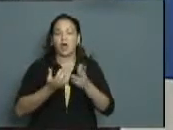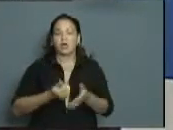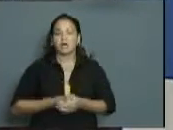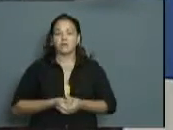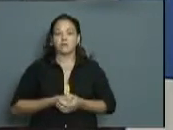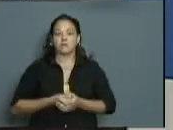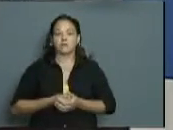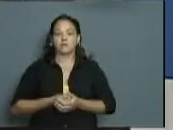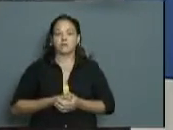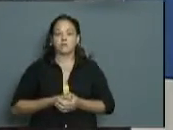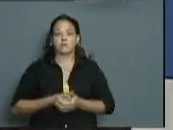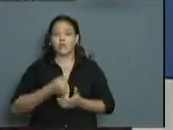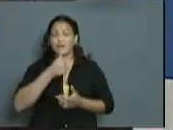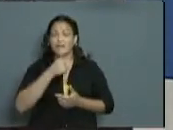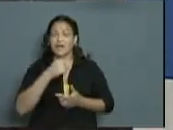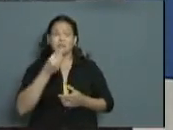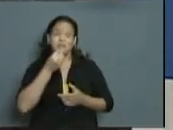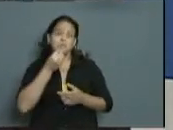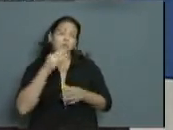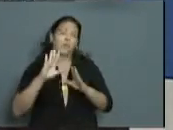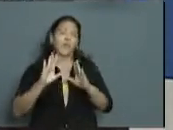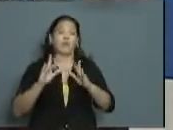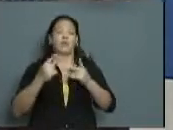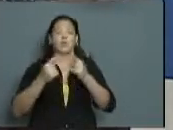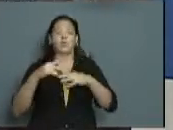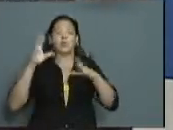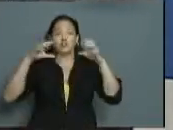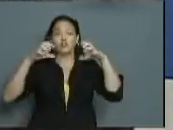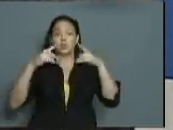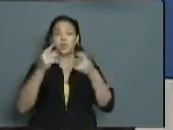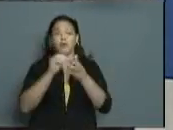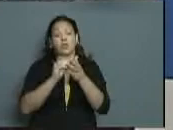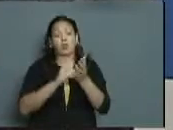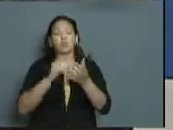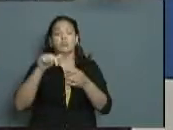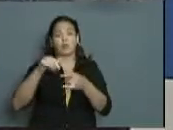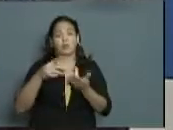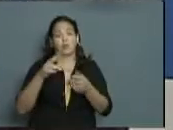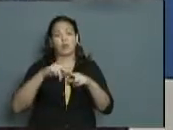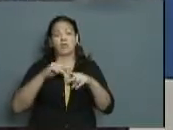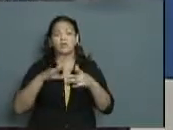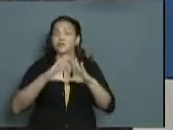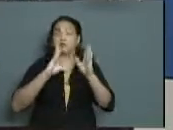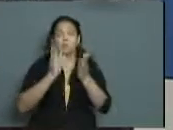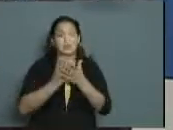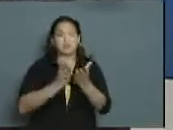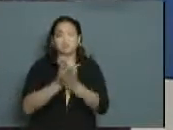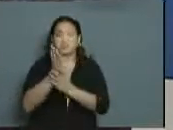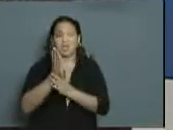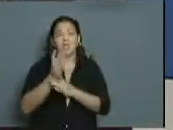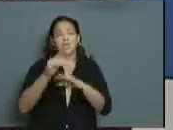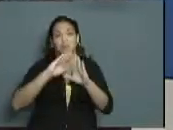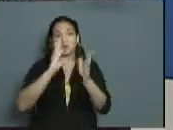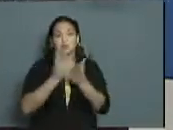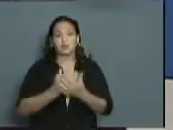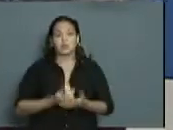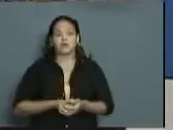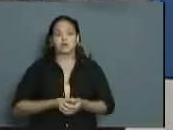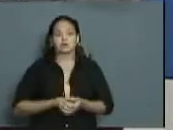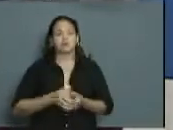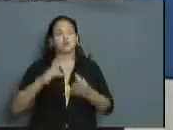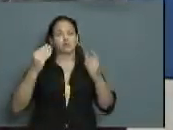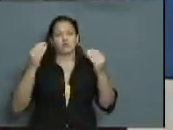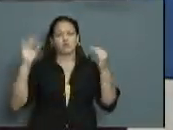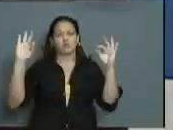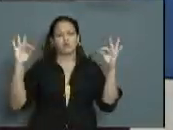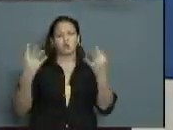propiciar o favorecer las lluvias si ocurren hoy en nuestro territorio. El pronóstico para el resto del día de hoy: abundante